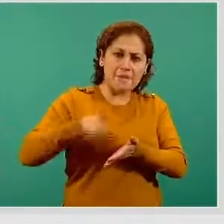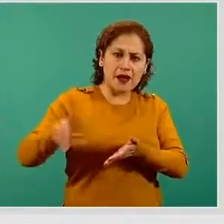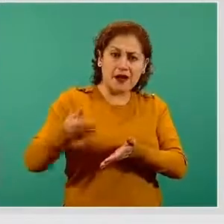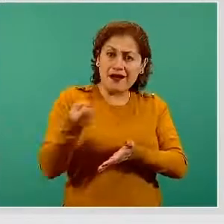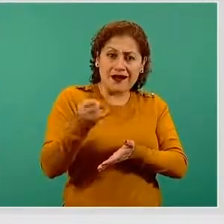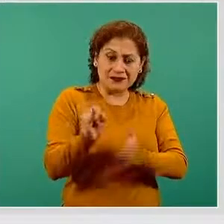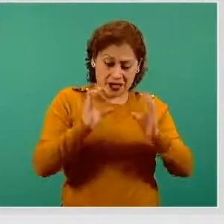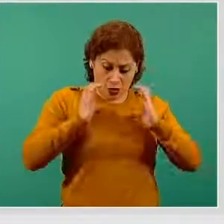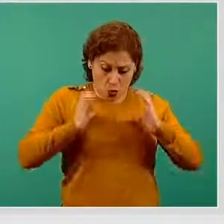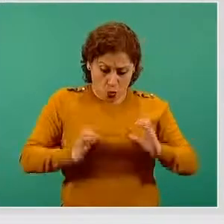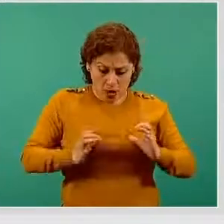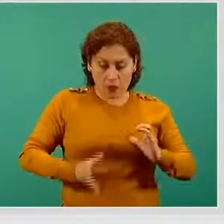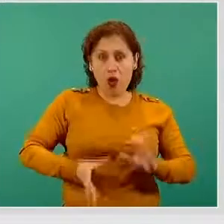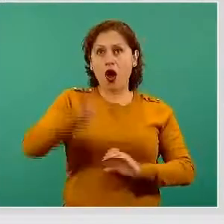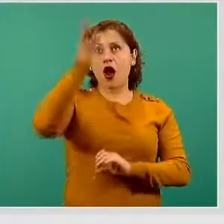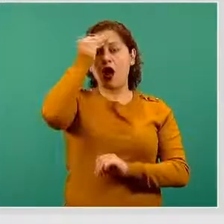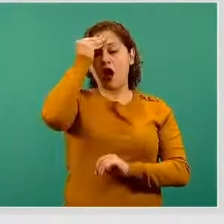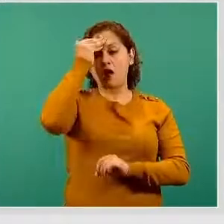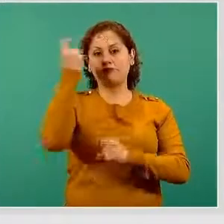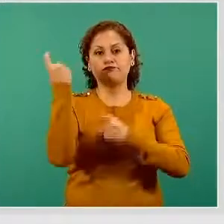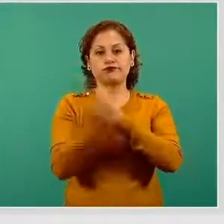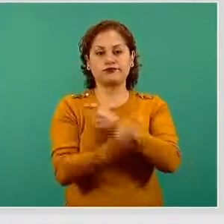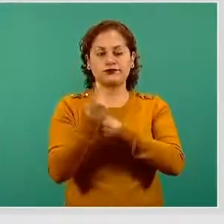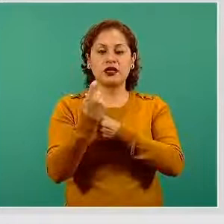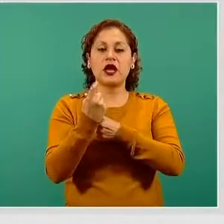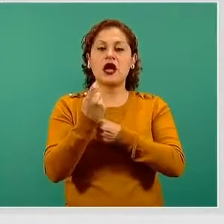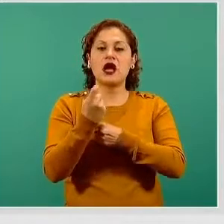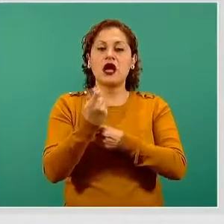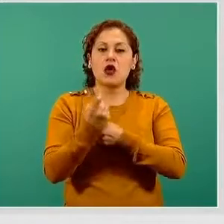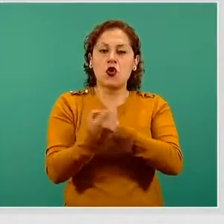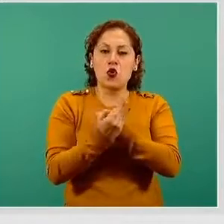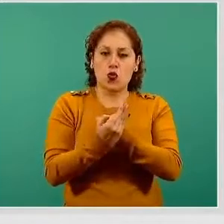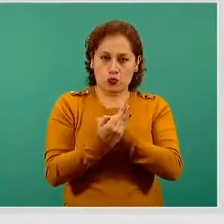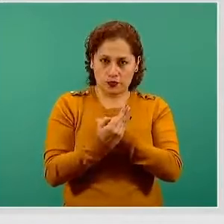inmunidades naturales e inmunidades cruzadas que a nivel